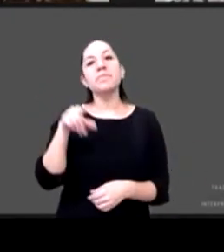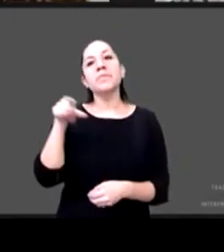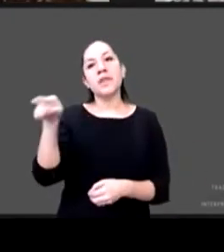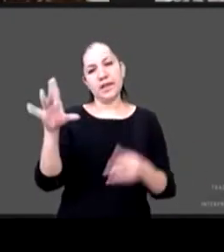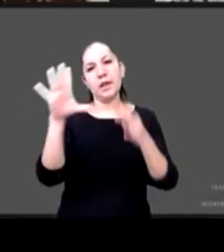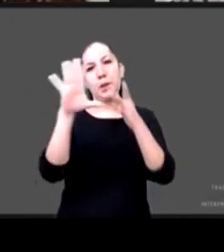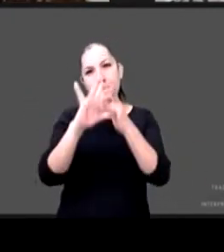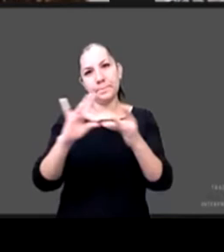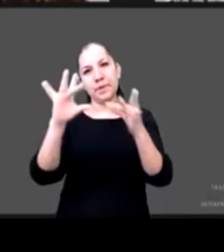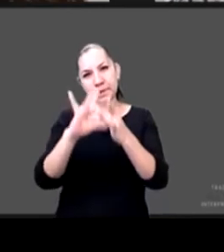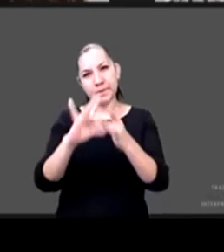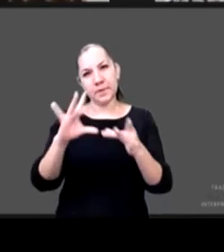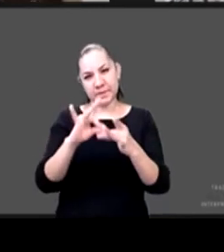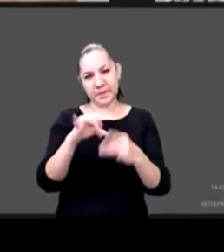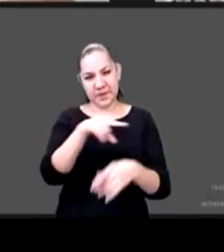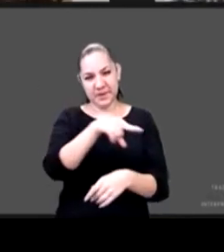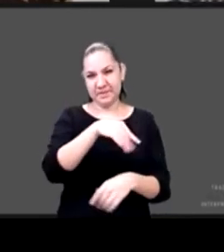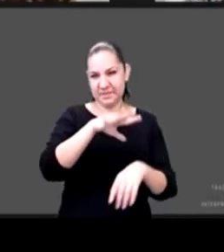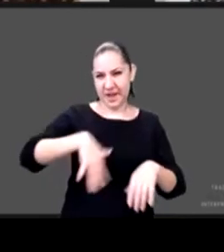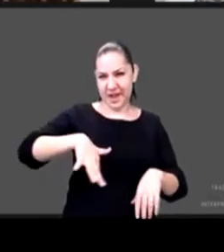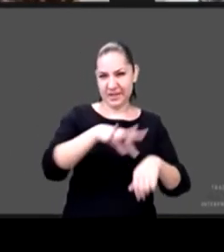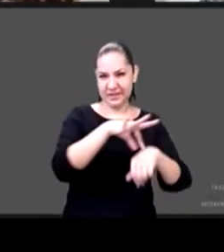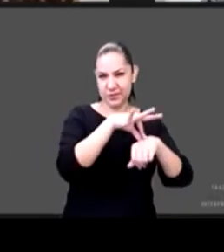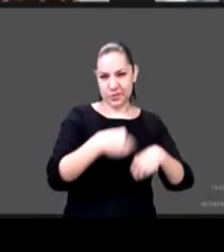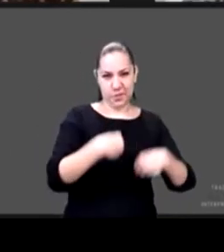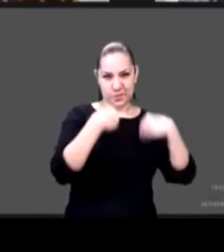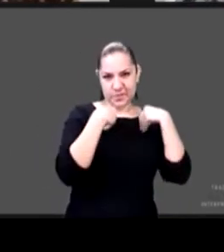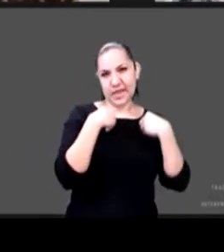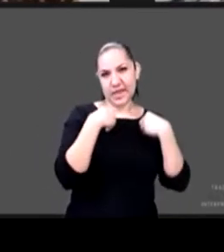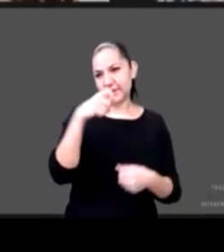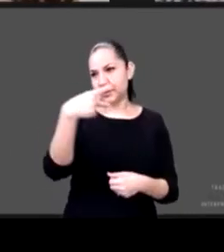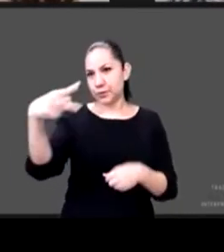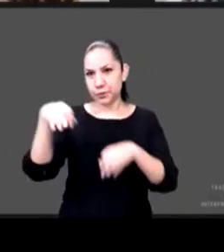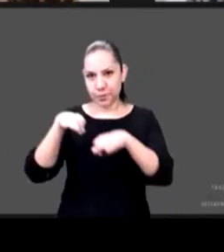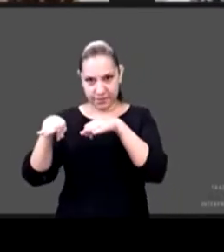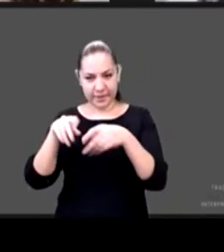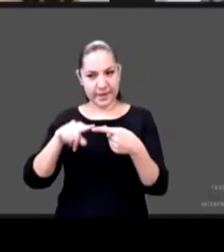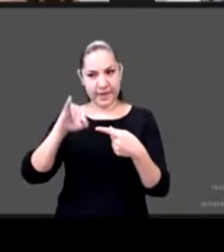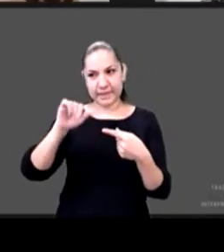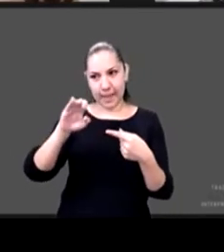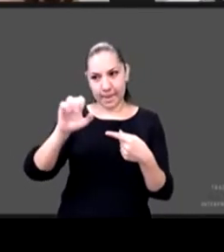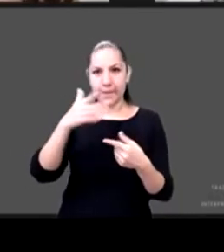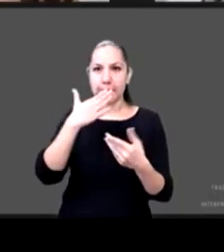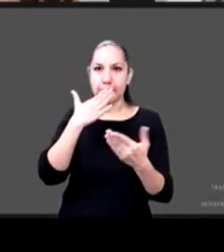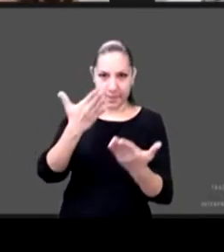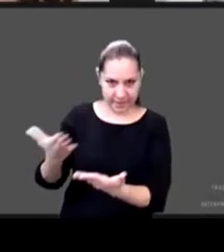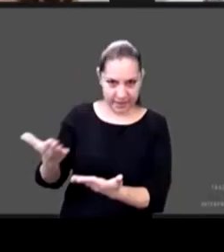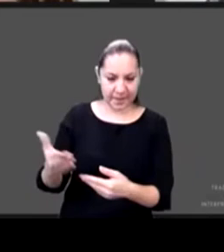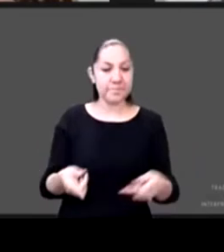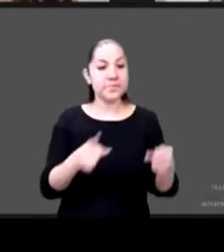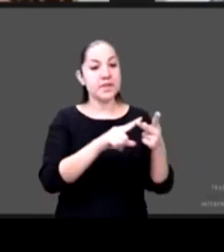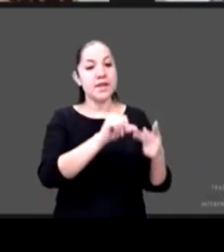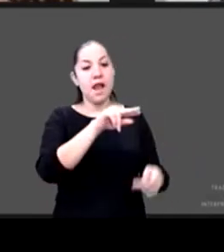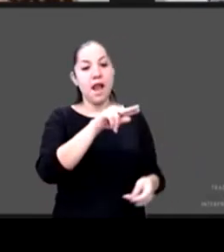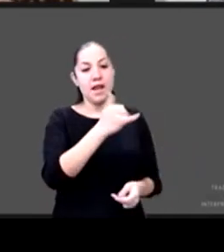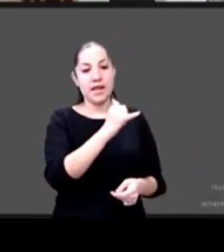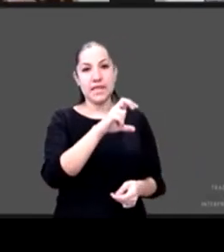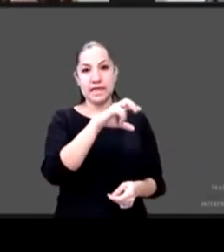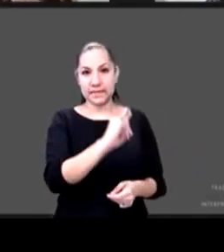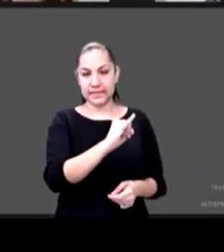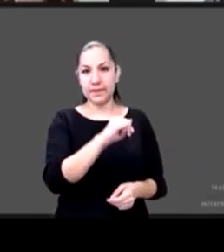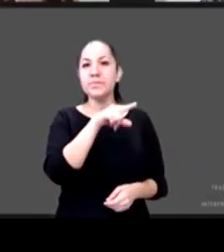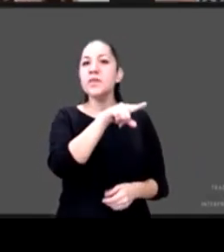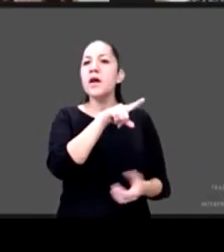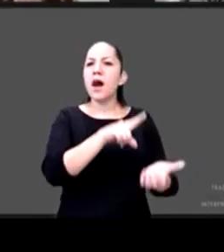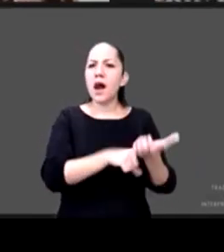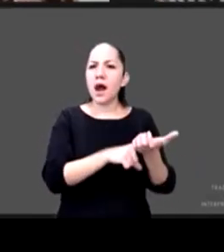más fuerte. Bienvenida, Isabel. También está Nayansi Varas García. Ella es directora general de Early Institute.